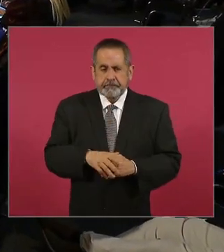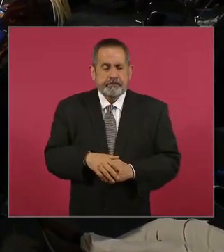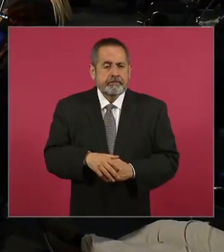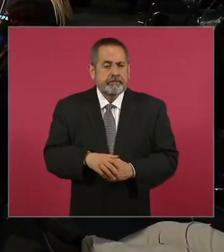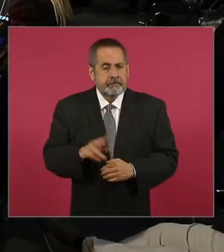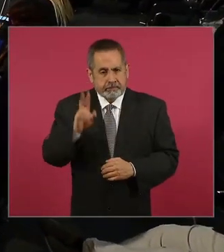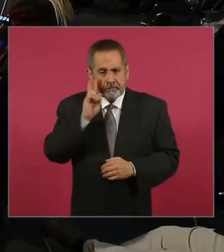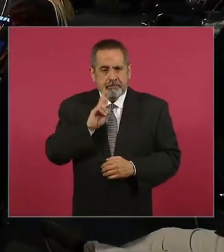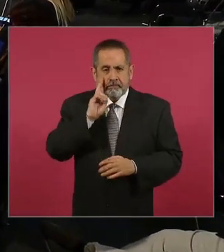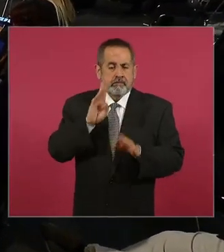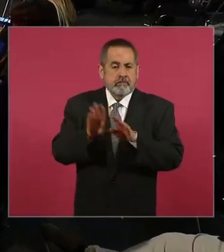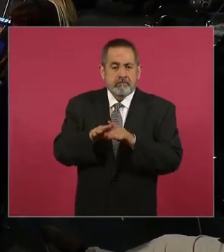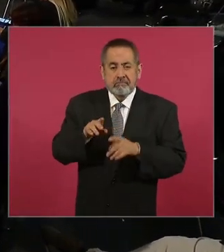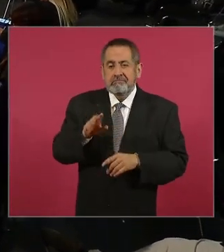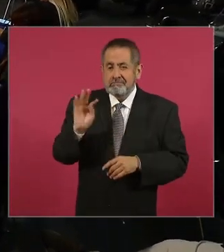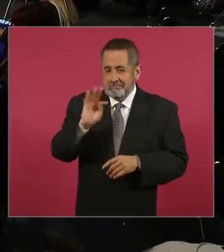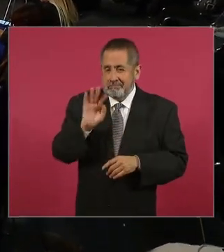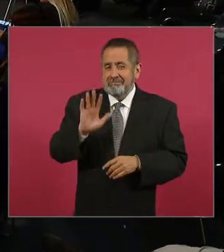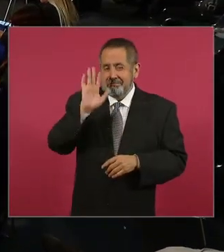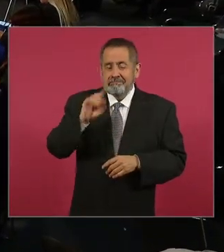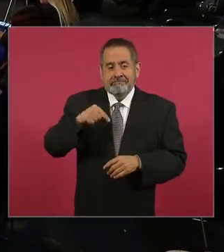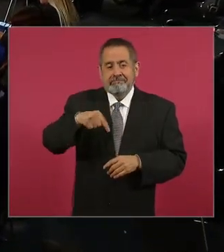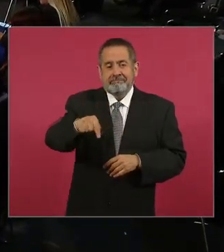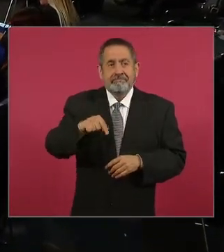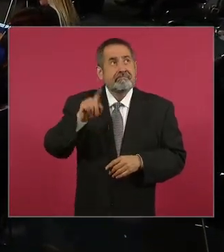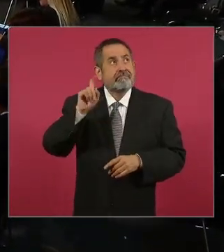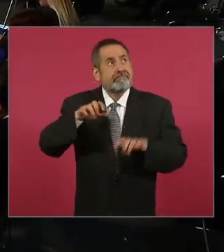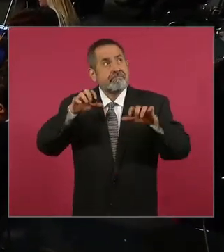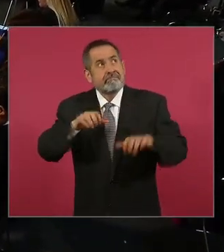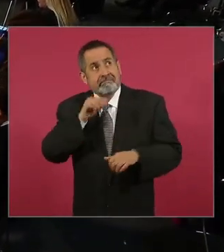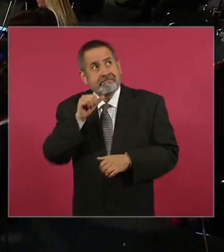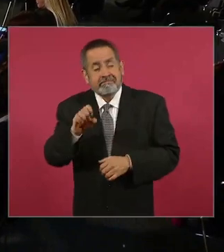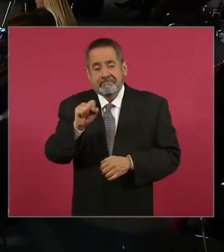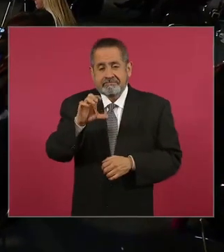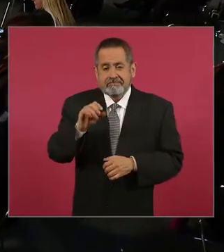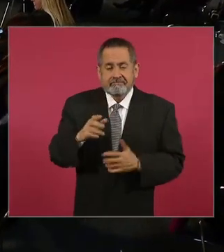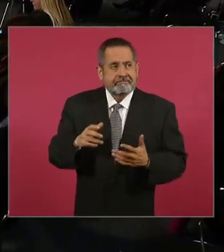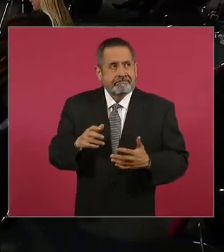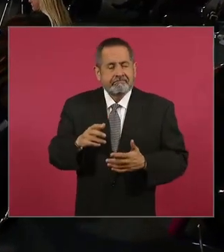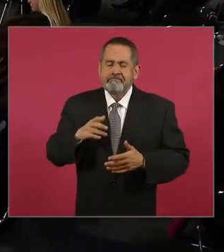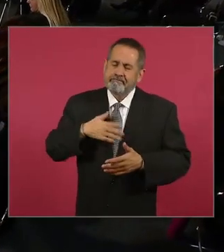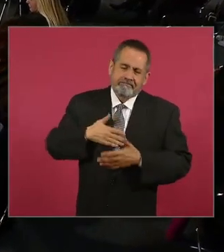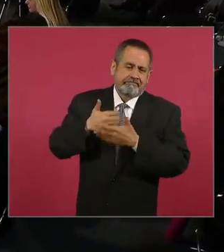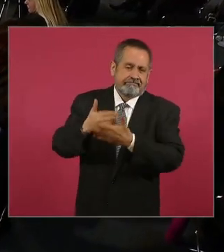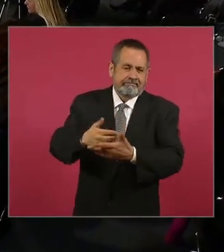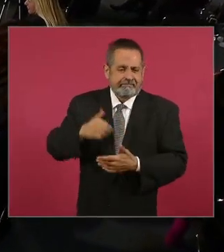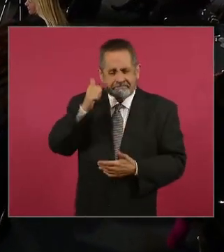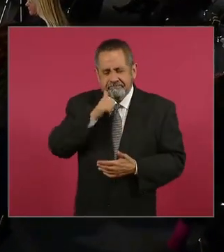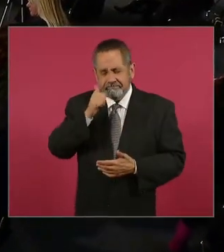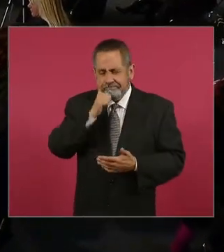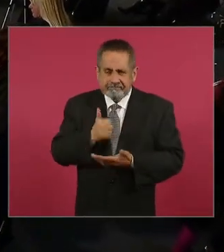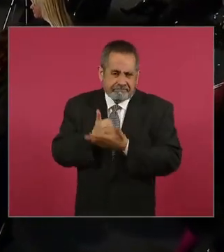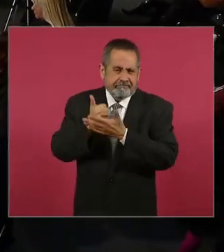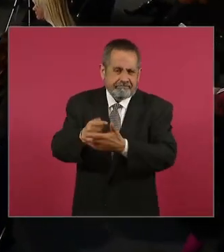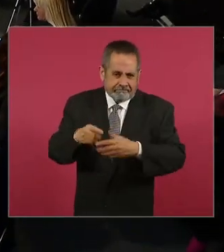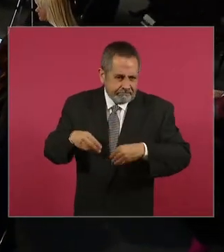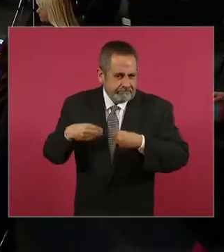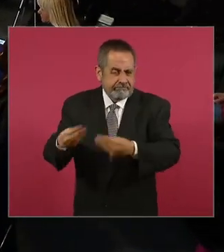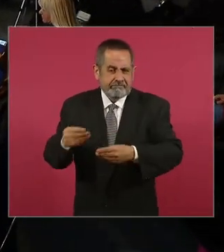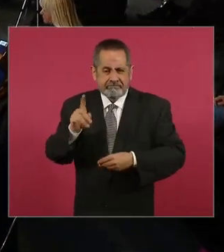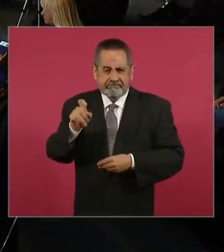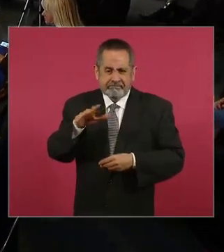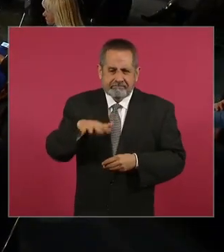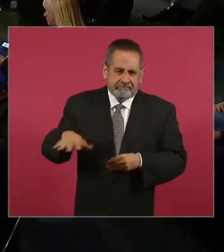posibilidad de una sequía y ayudar, como siempre lo hacemos, que no falte el